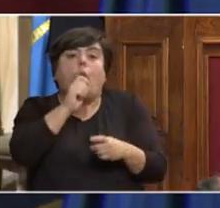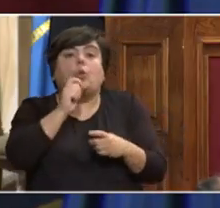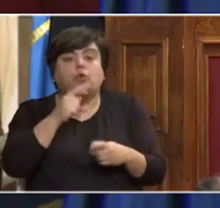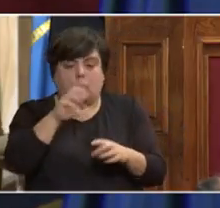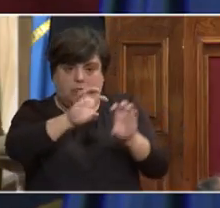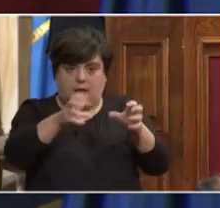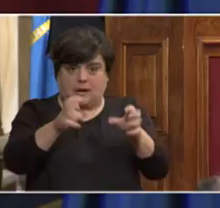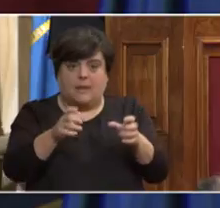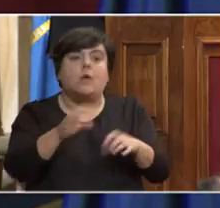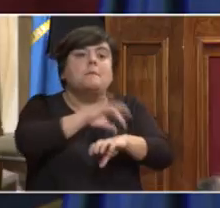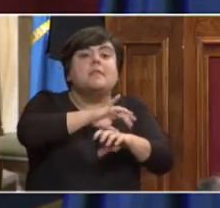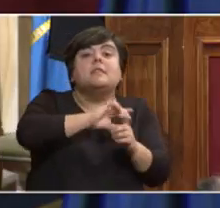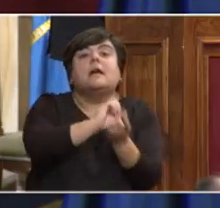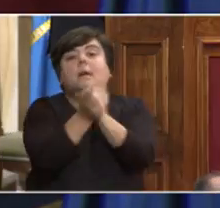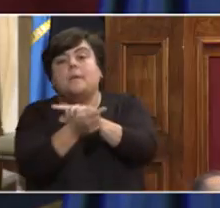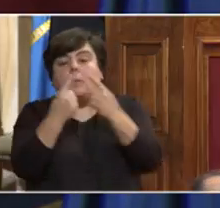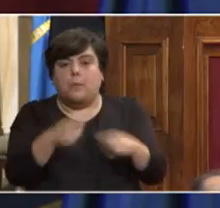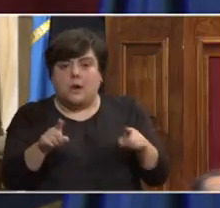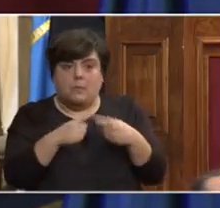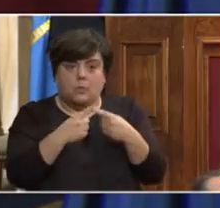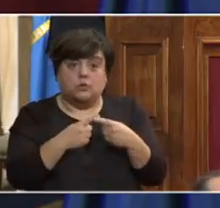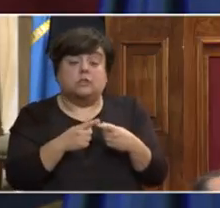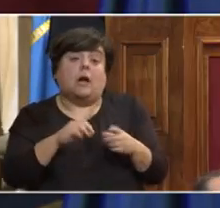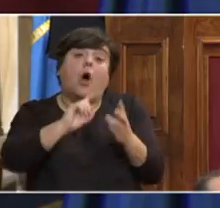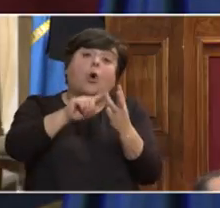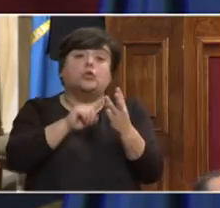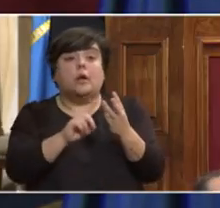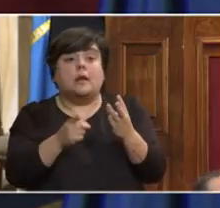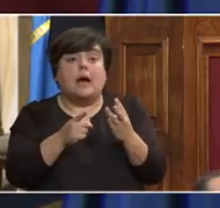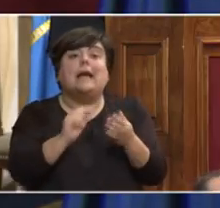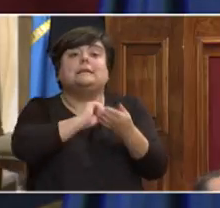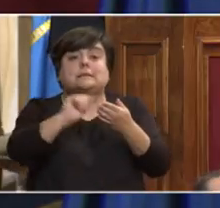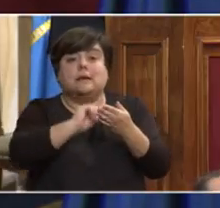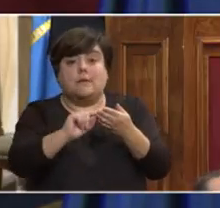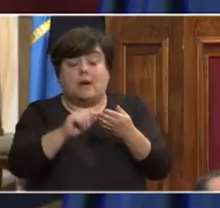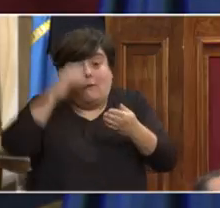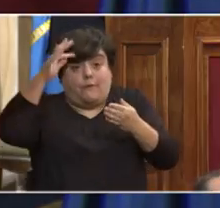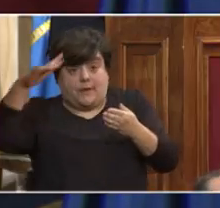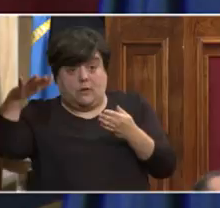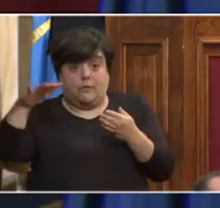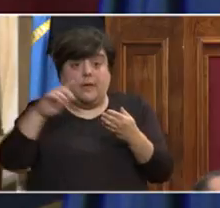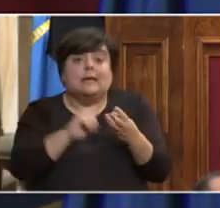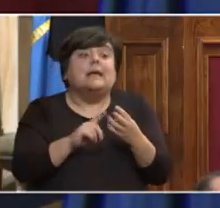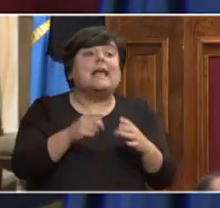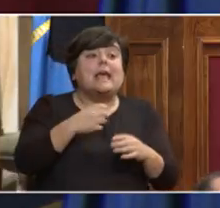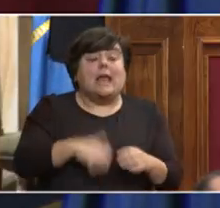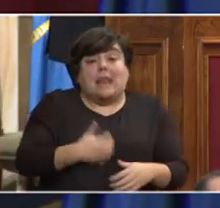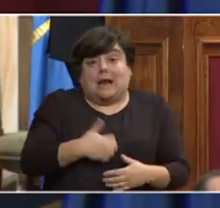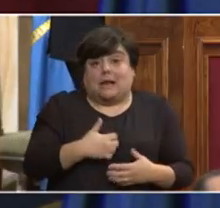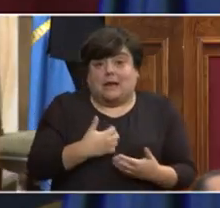la medicina por la música. Daniel Rabinovich era escribano, que dicho en la Facultad de Filología da mucho miedo, pero en Argentina es un